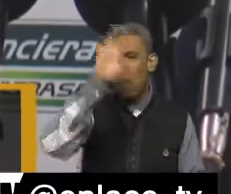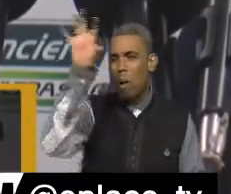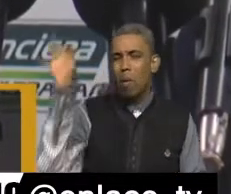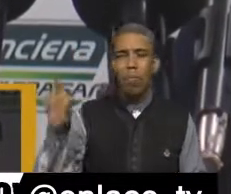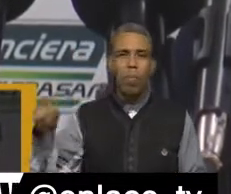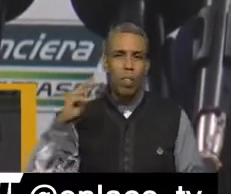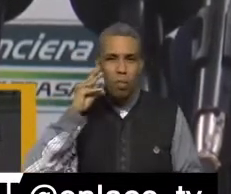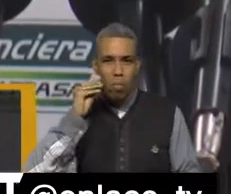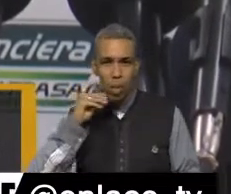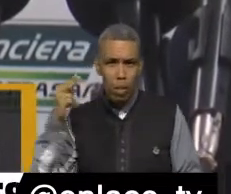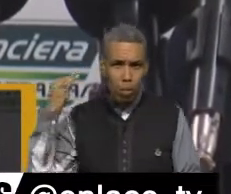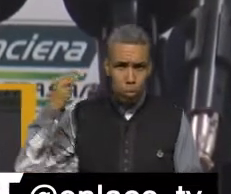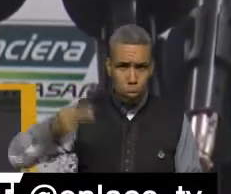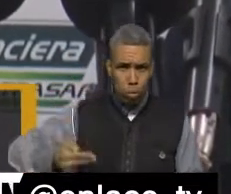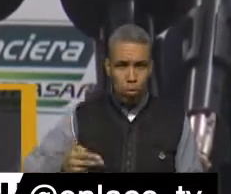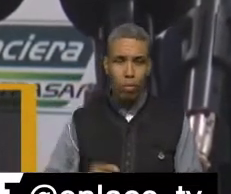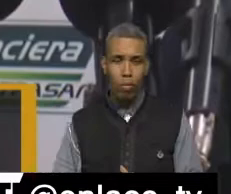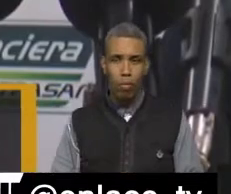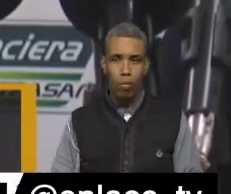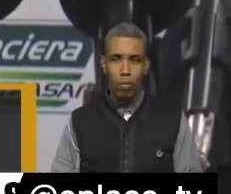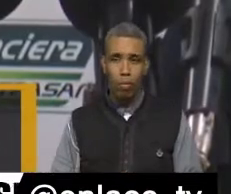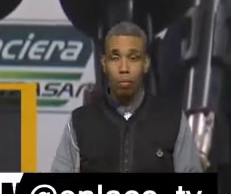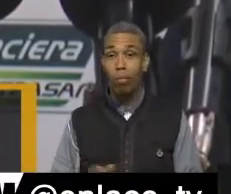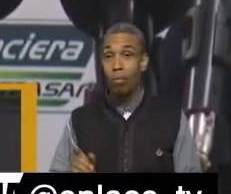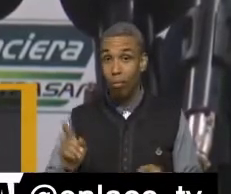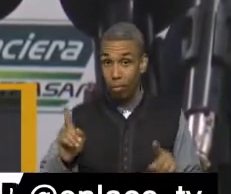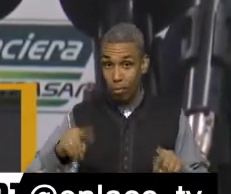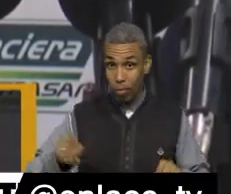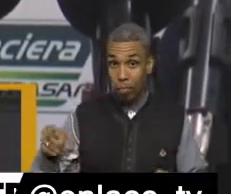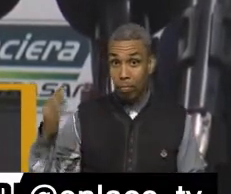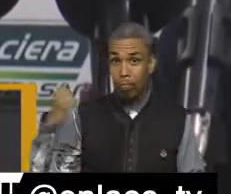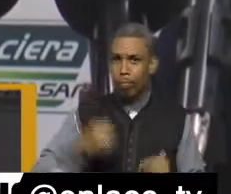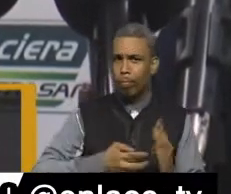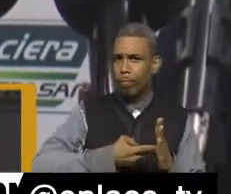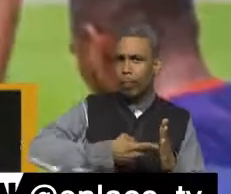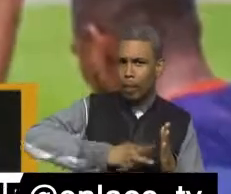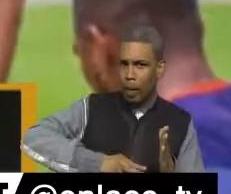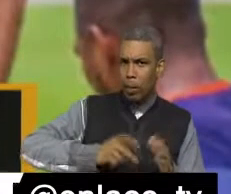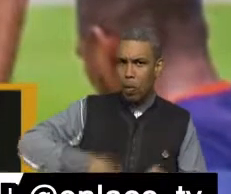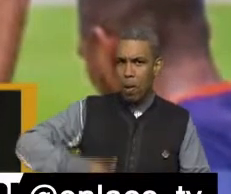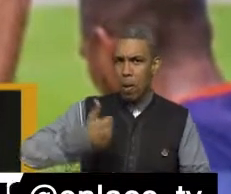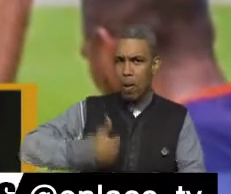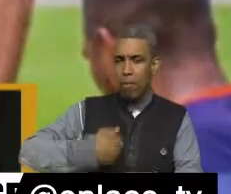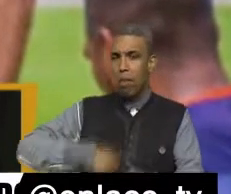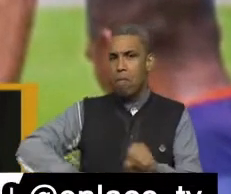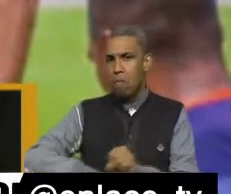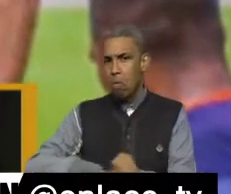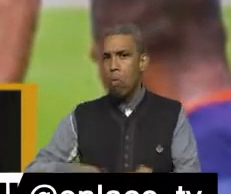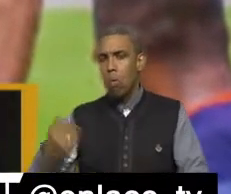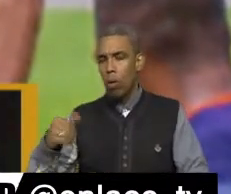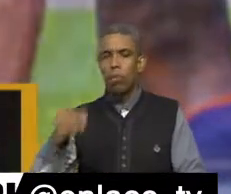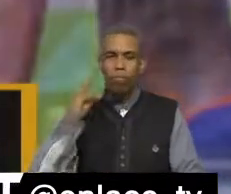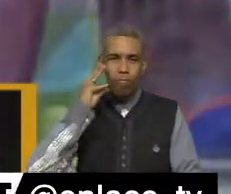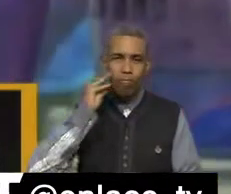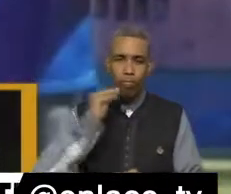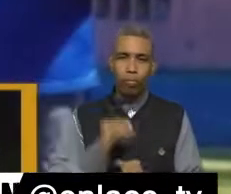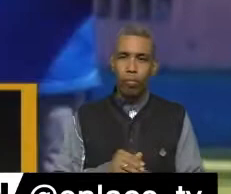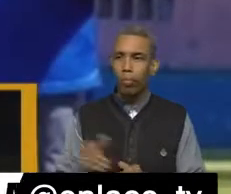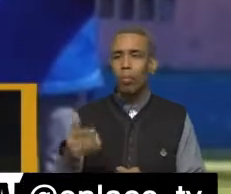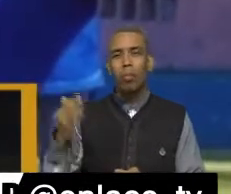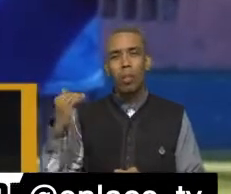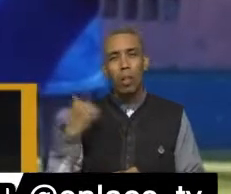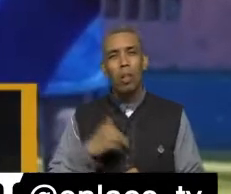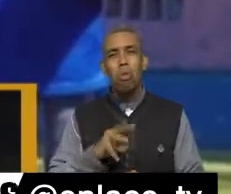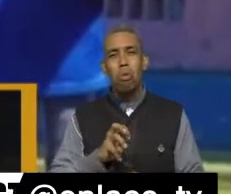categoría y tiene una experiencia también como técnico profesional. Juan Cruz Real nació el 8 de